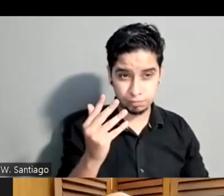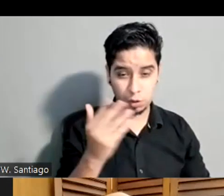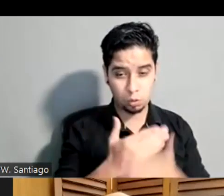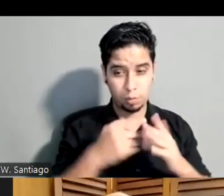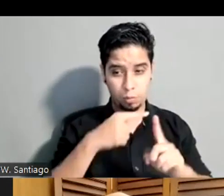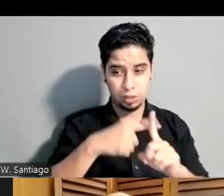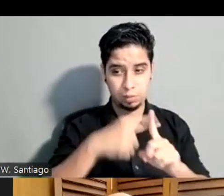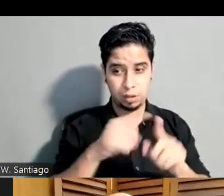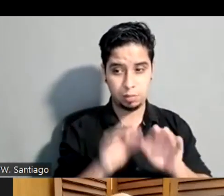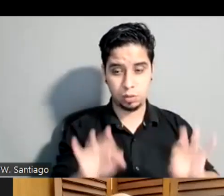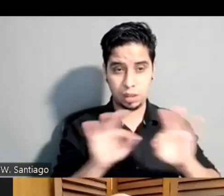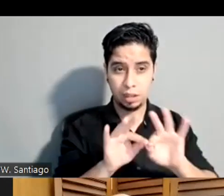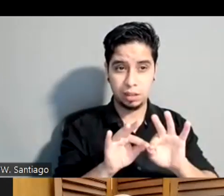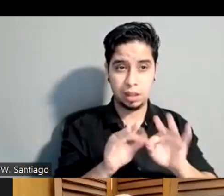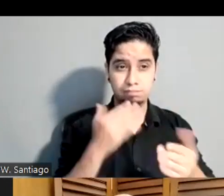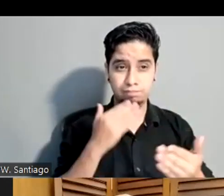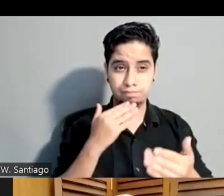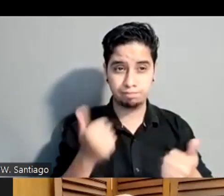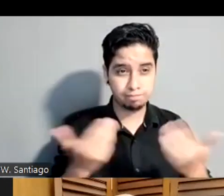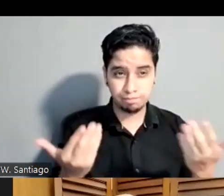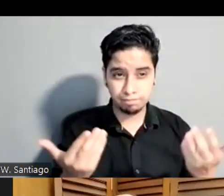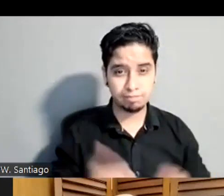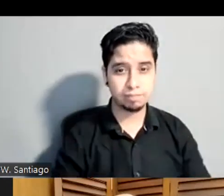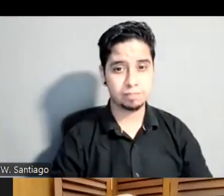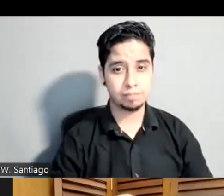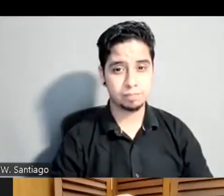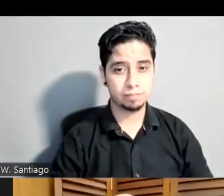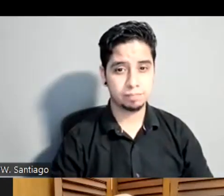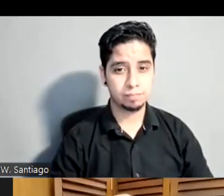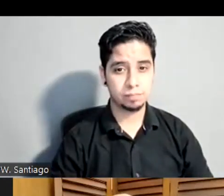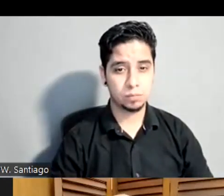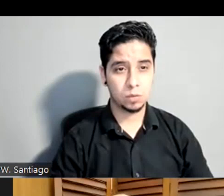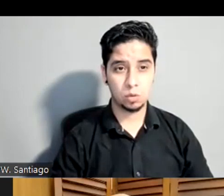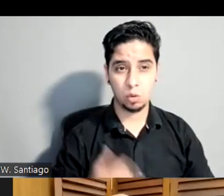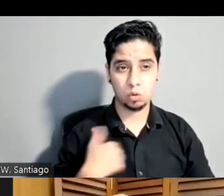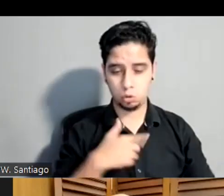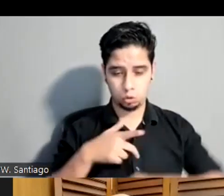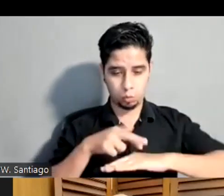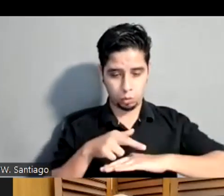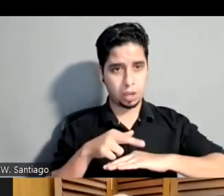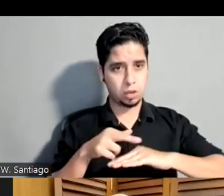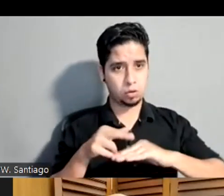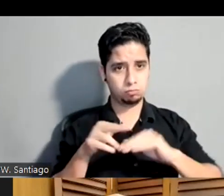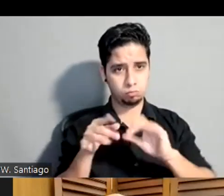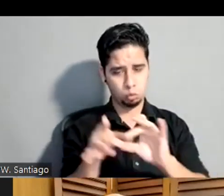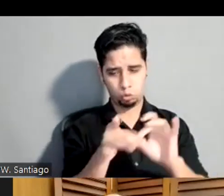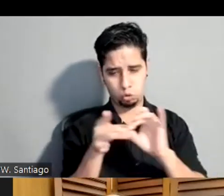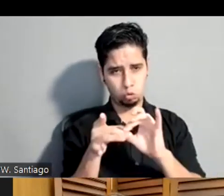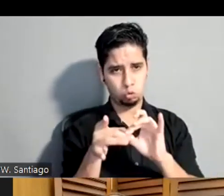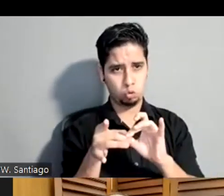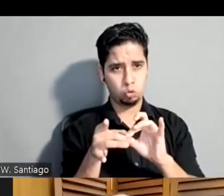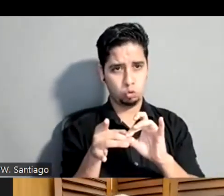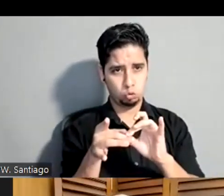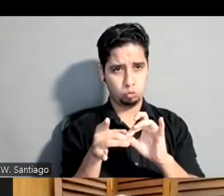que hay que dar gracias. Es que la relación que tenemos los puertorriqueños unos con otros, unas con